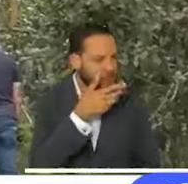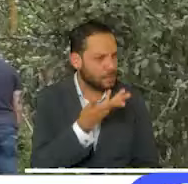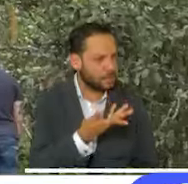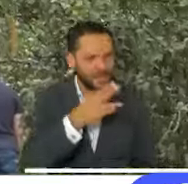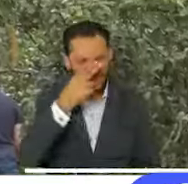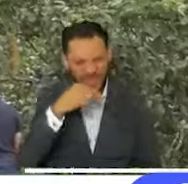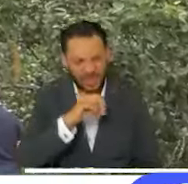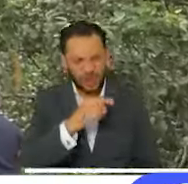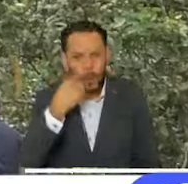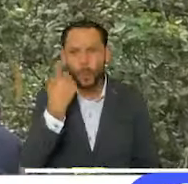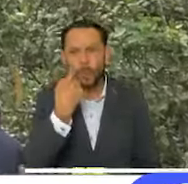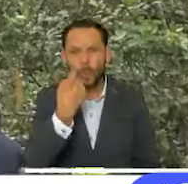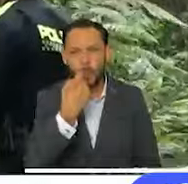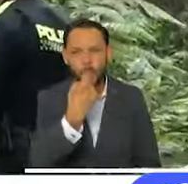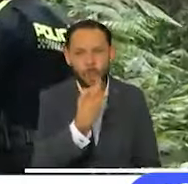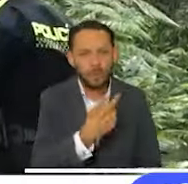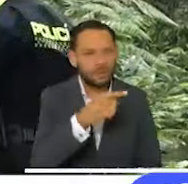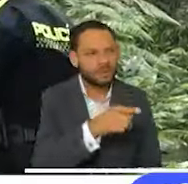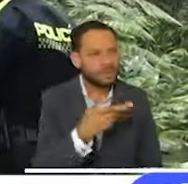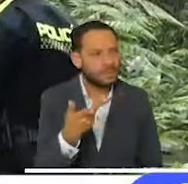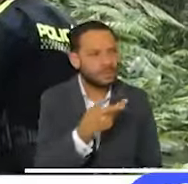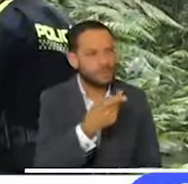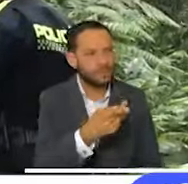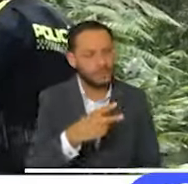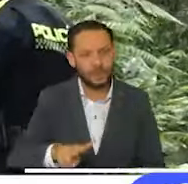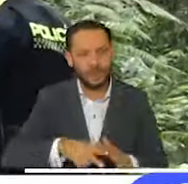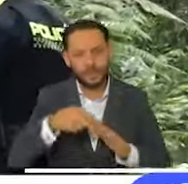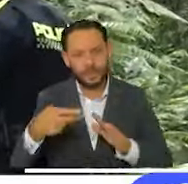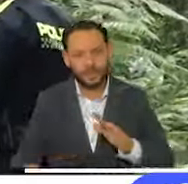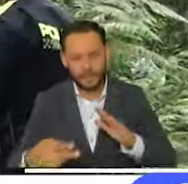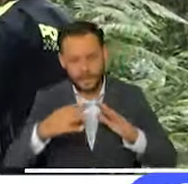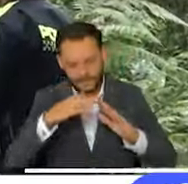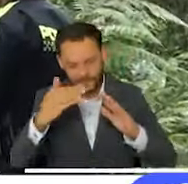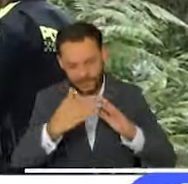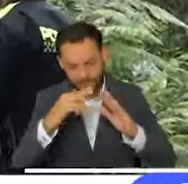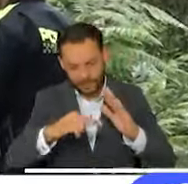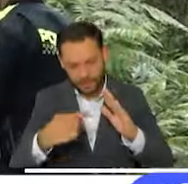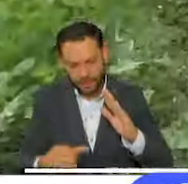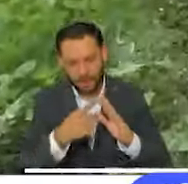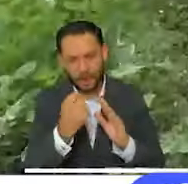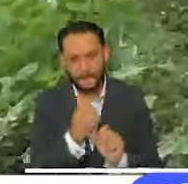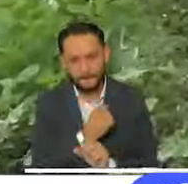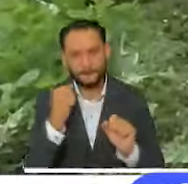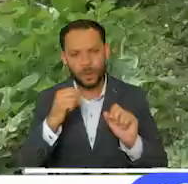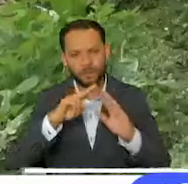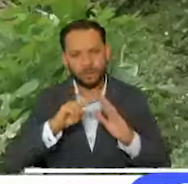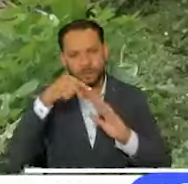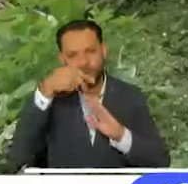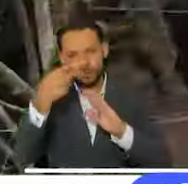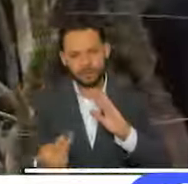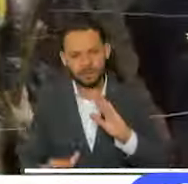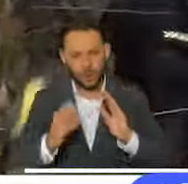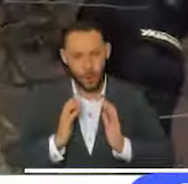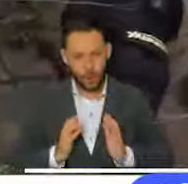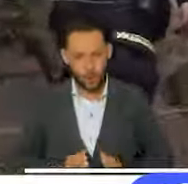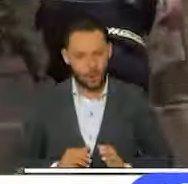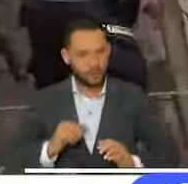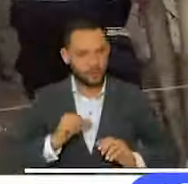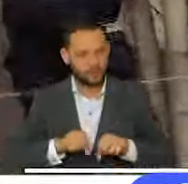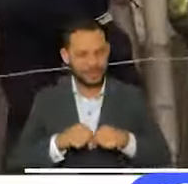hijos buscó por la parte posterior de la vivienda y lo encontró debajo de una nevera pues la onda explosiva lo sacó del predio y lo dejó desmembrado haciendo la